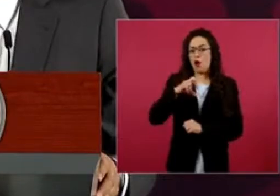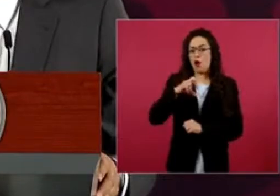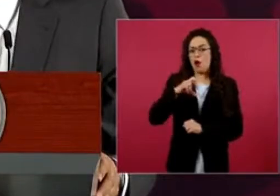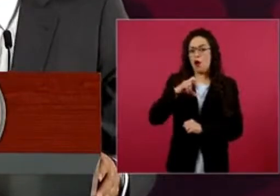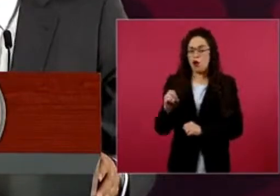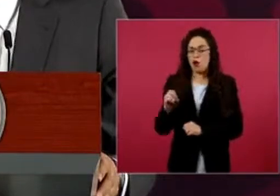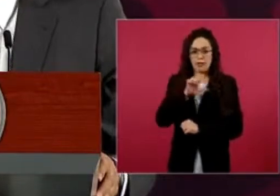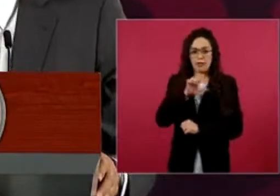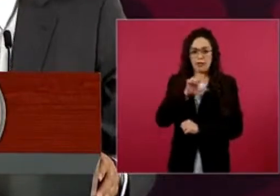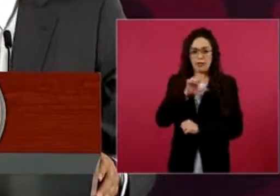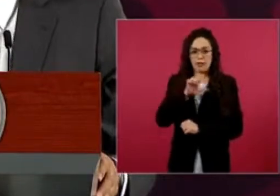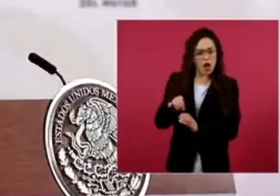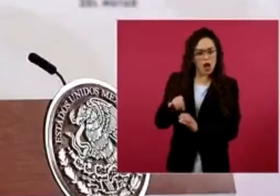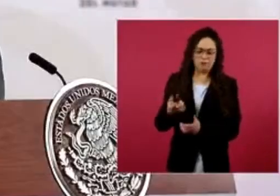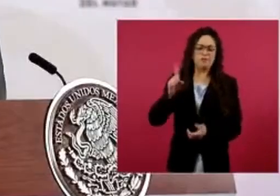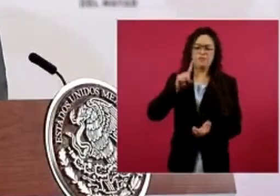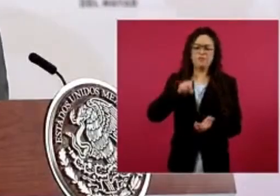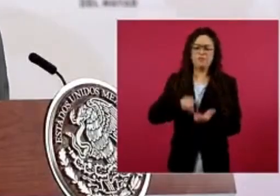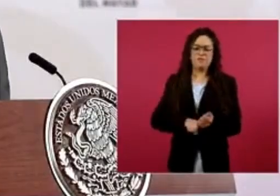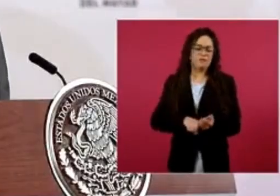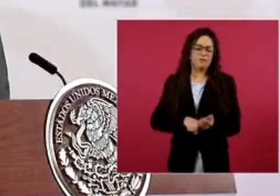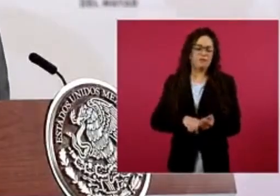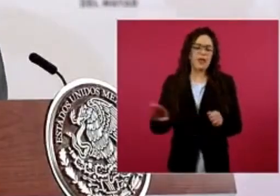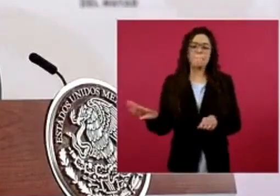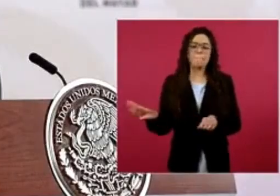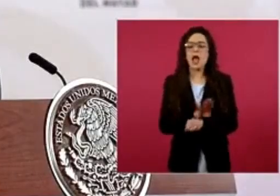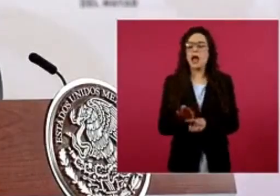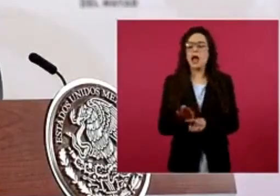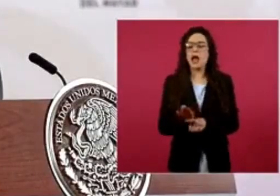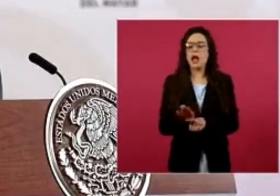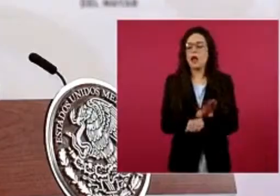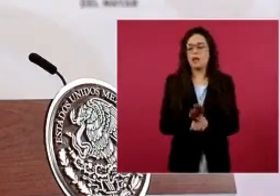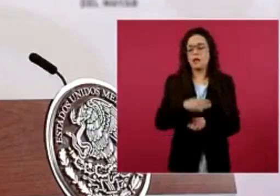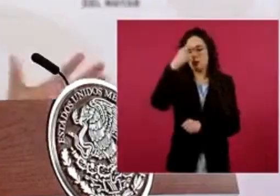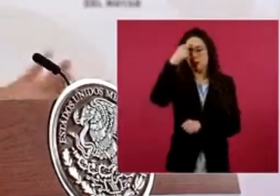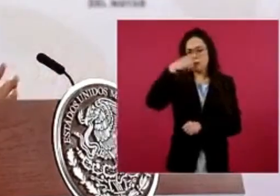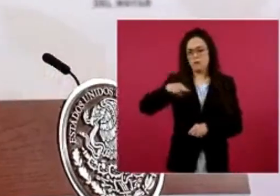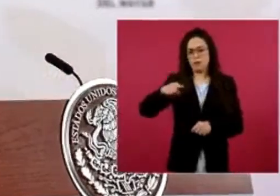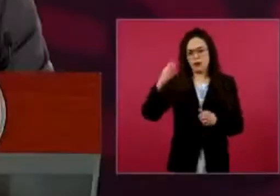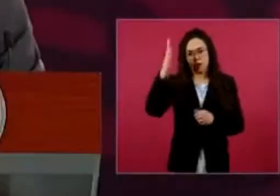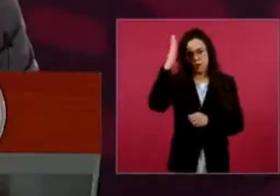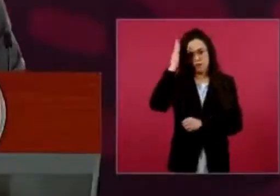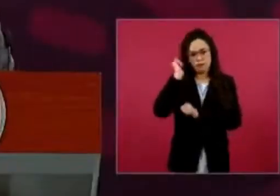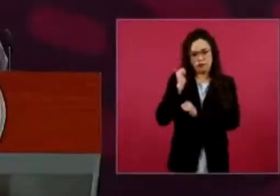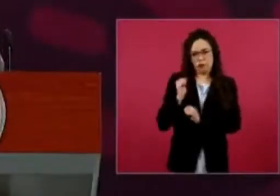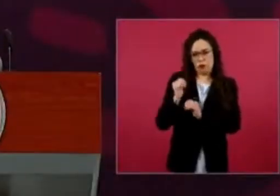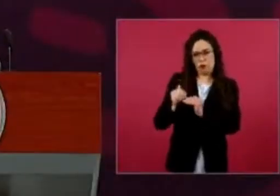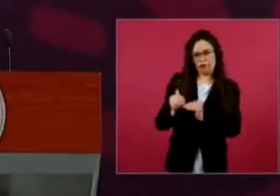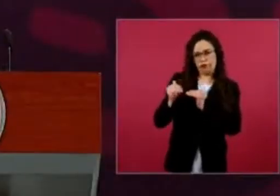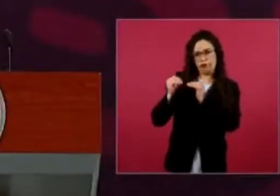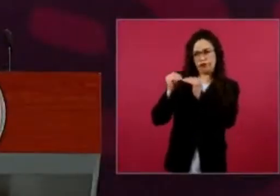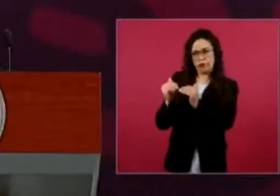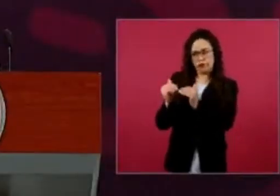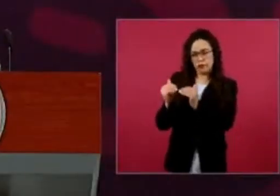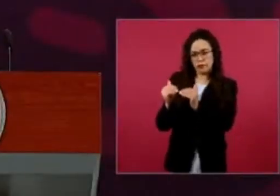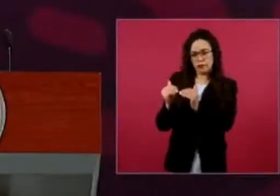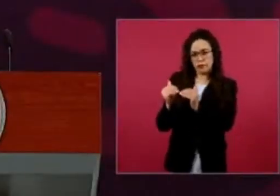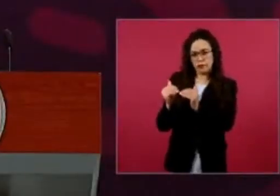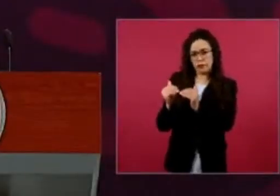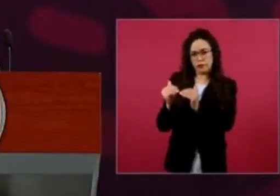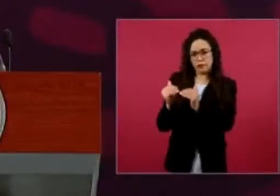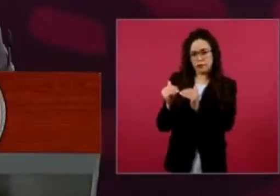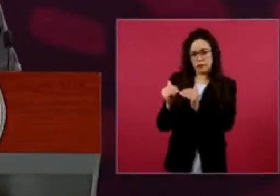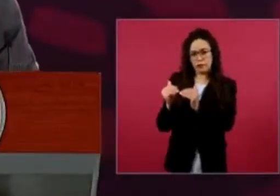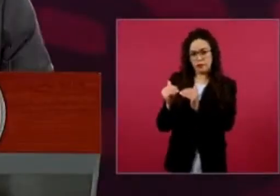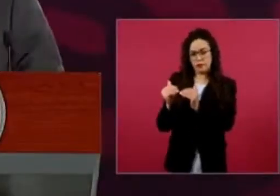en privilegios para los altos funcionarios. Si hay ahorros, por no permitir la